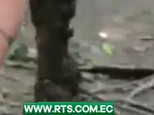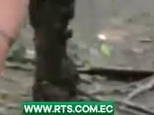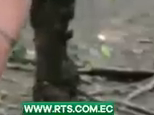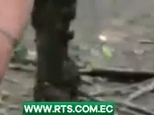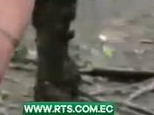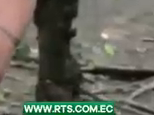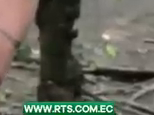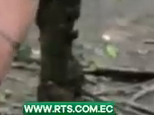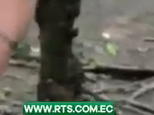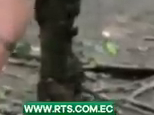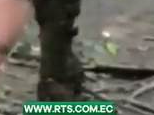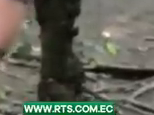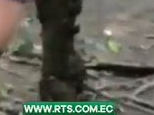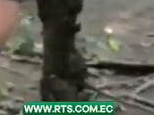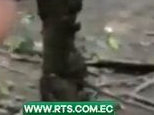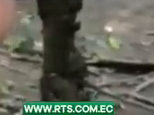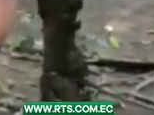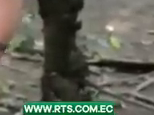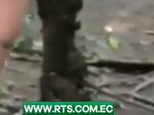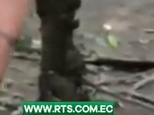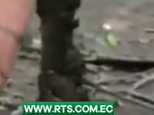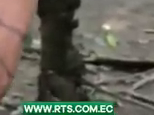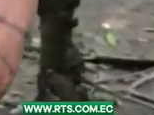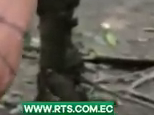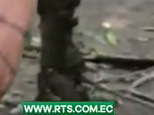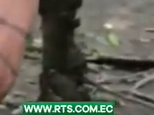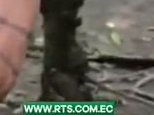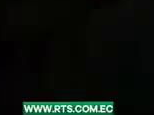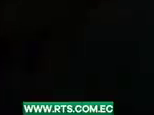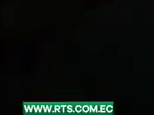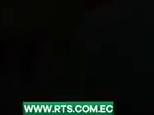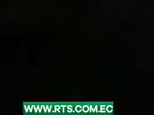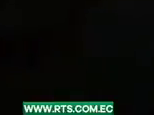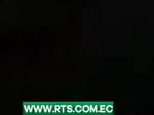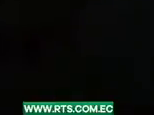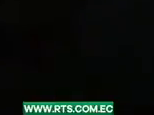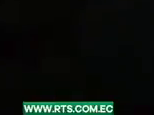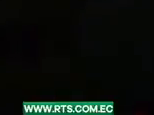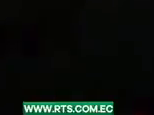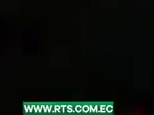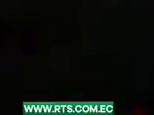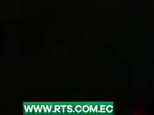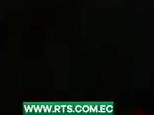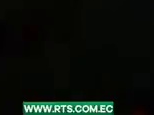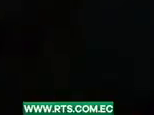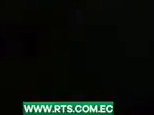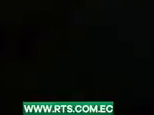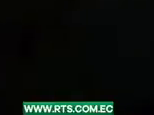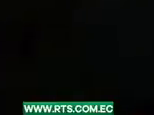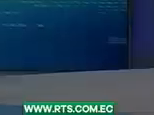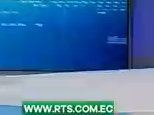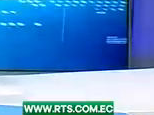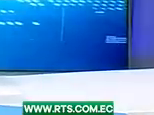nacionalidades y hacer que perdure. Desde Santo Domingo de los Sáchilas, informó Gisela Moreira Lor.